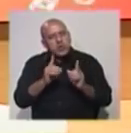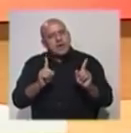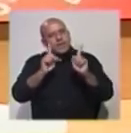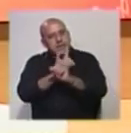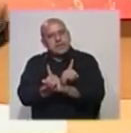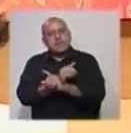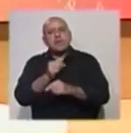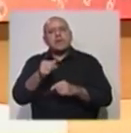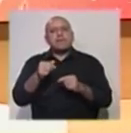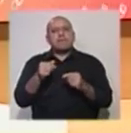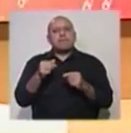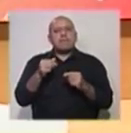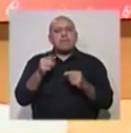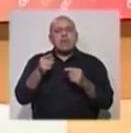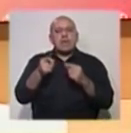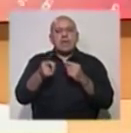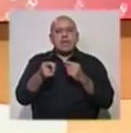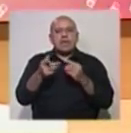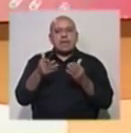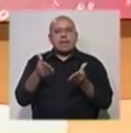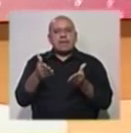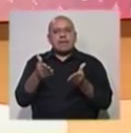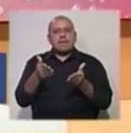los que hoy, de manera